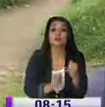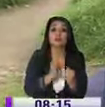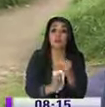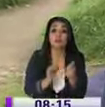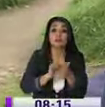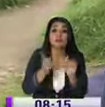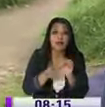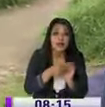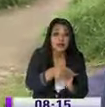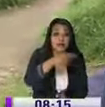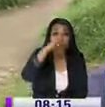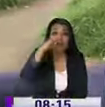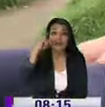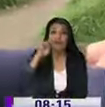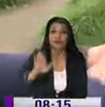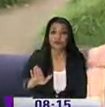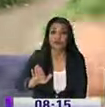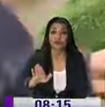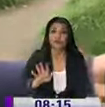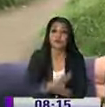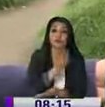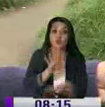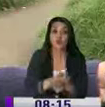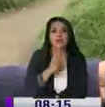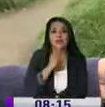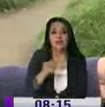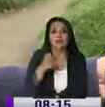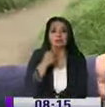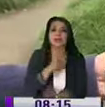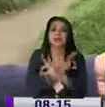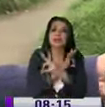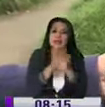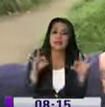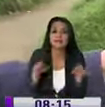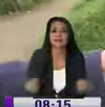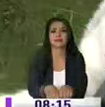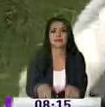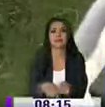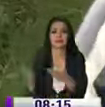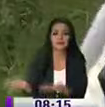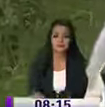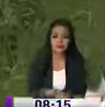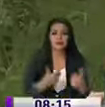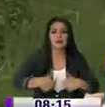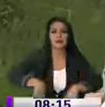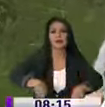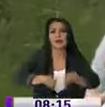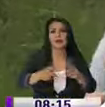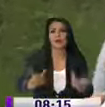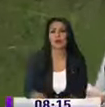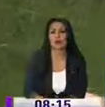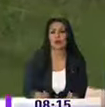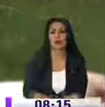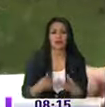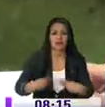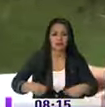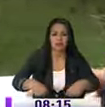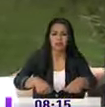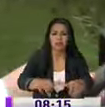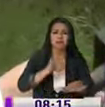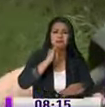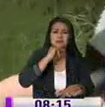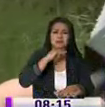cada niño, según en las escuelas, para que les limpien los zapatos y pasen al aula. Todo lleno de lodo, lleno